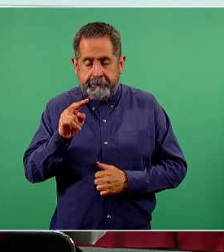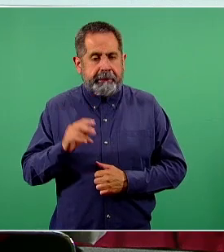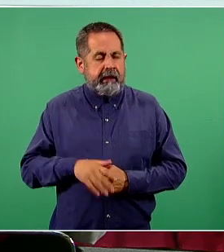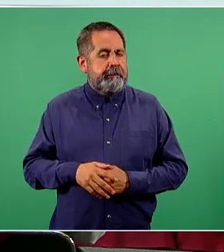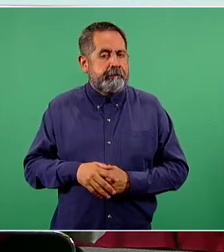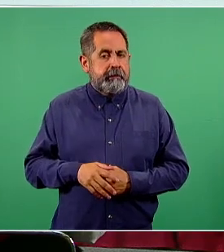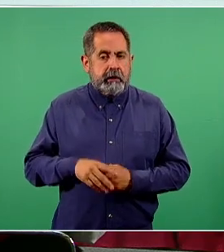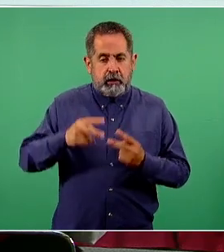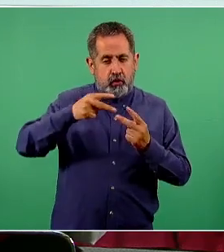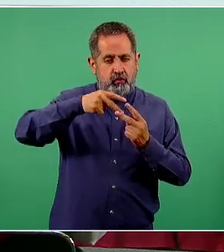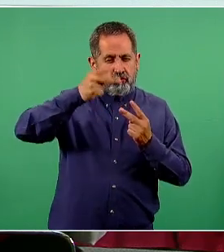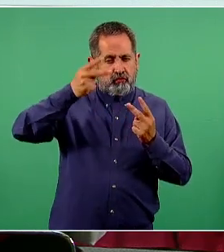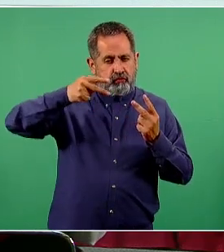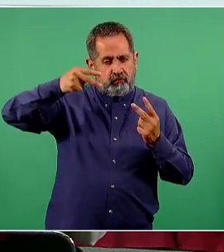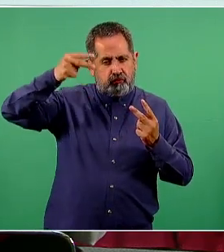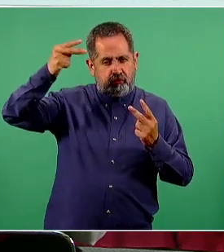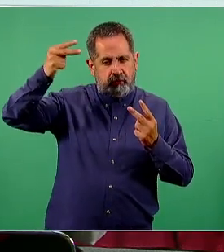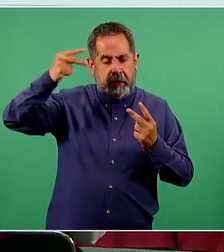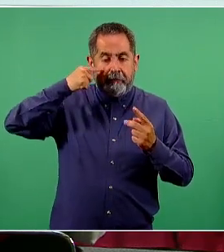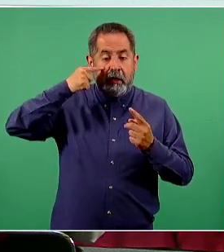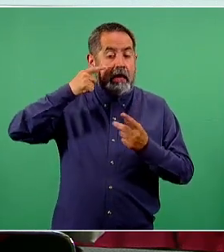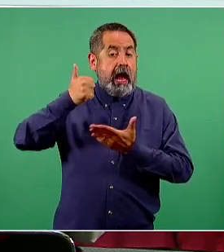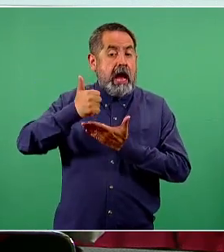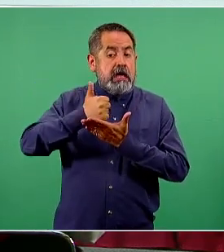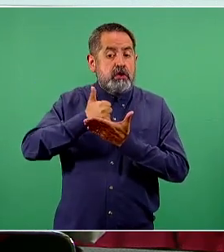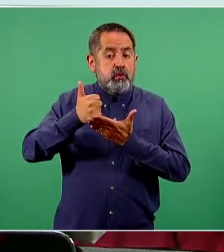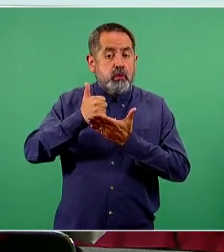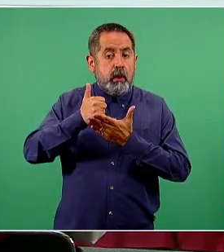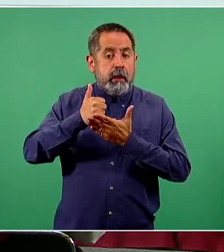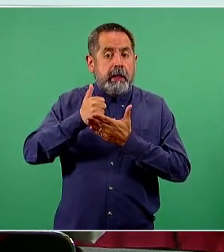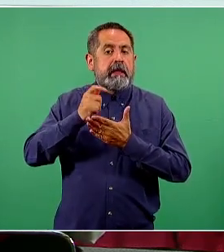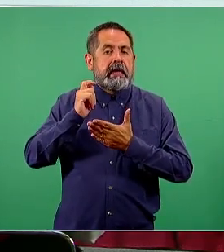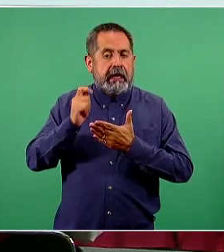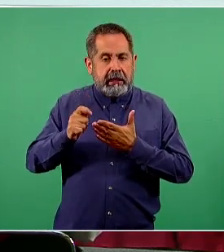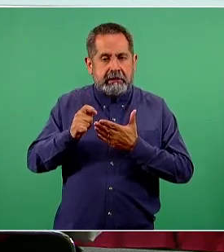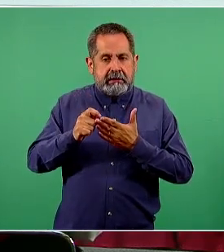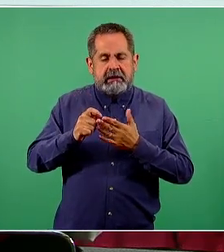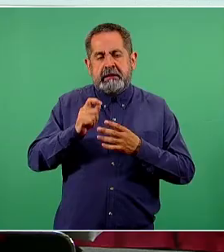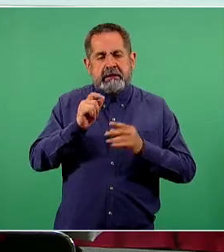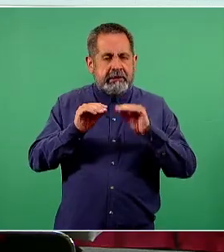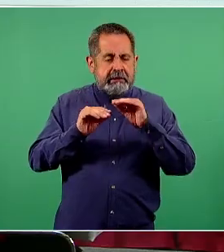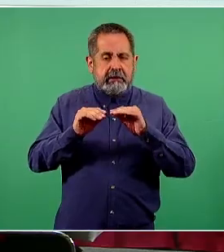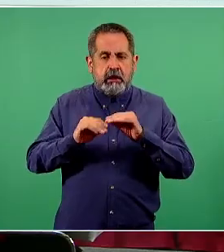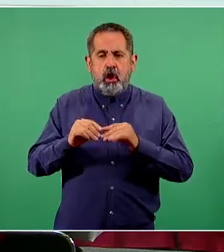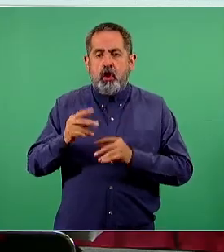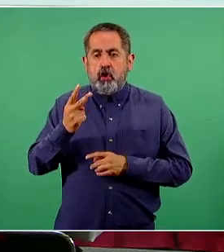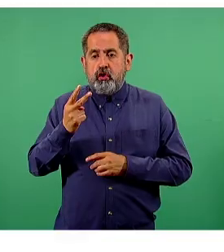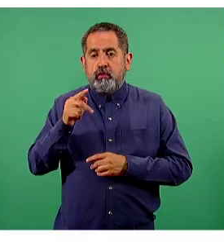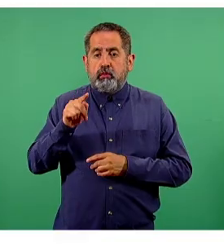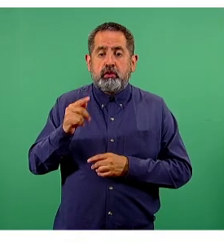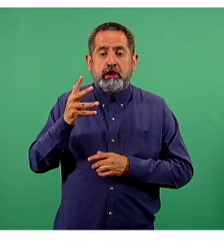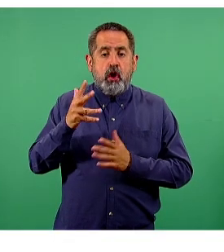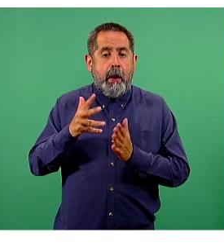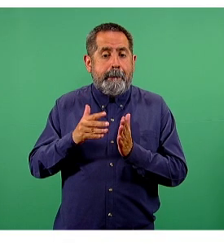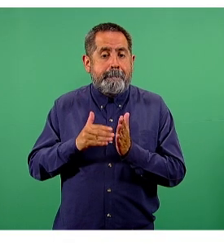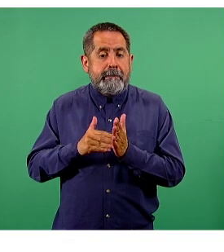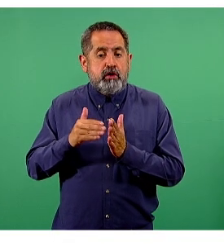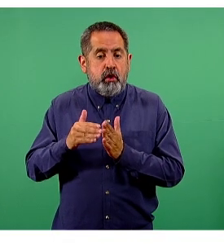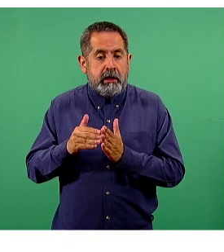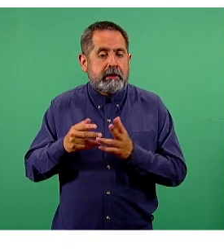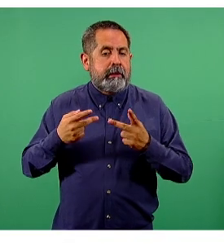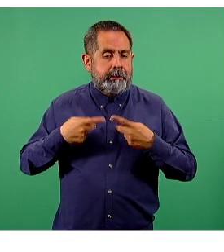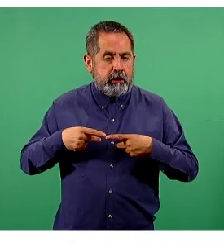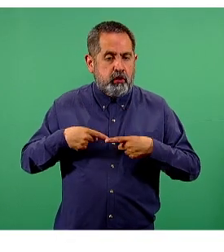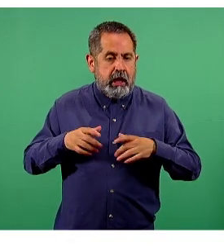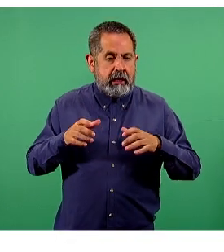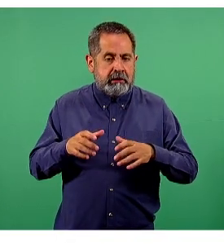curva epidémica, la de color azul en la parte superior, están distribuidas más de 2.5 millones de personas que